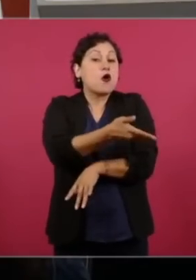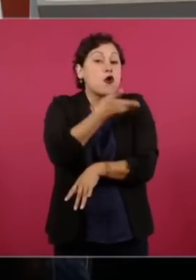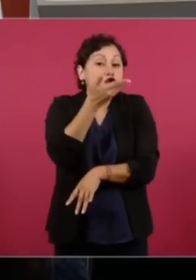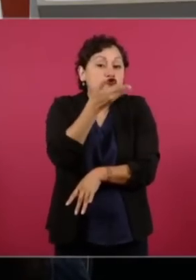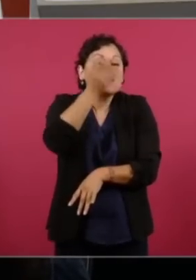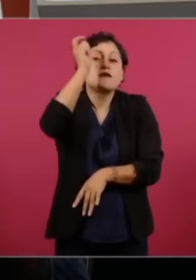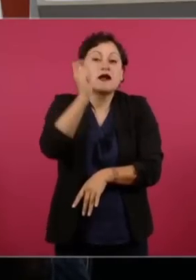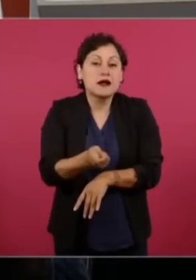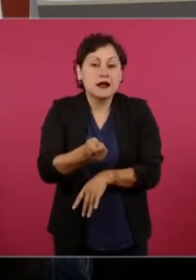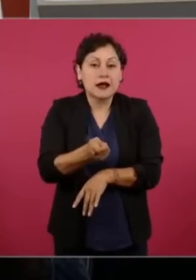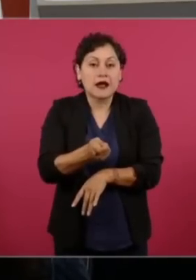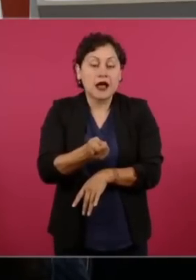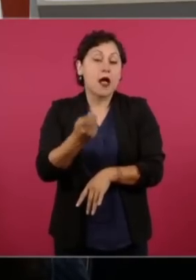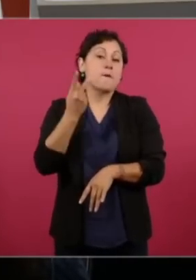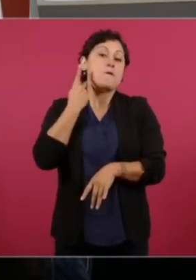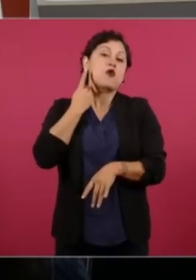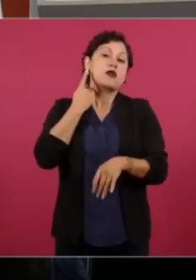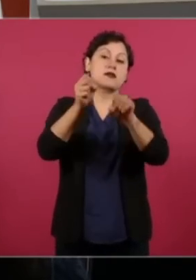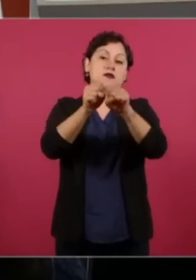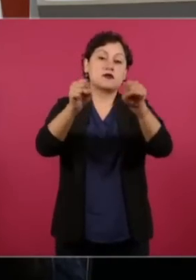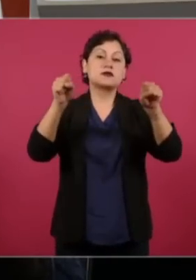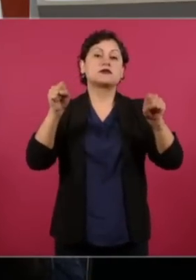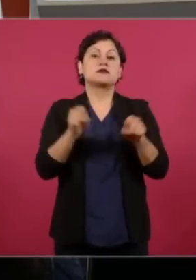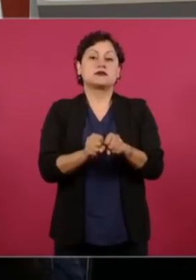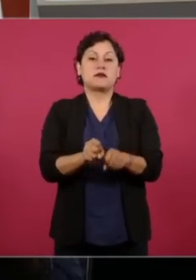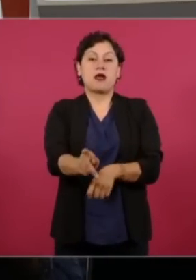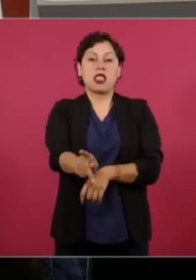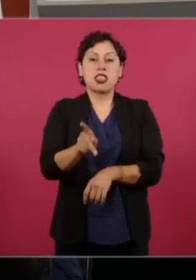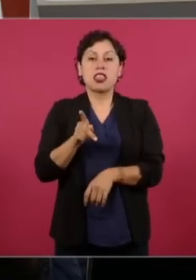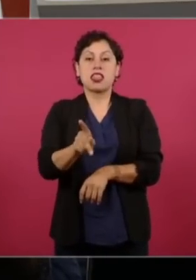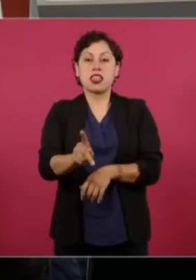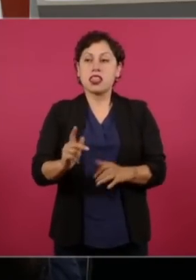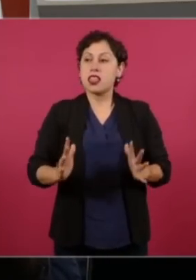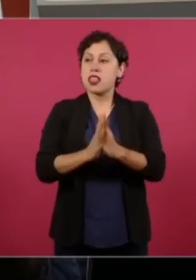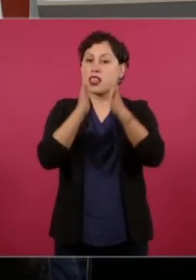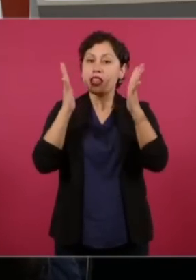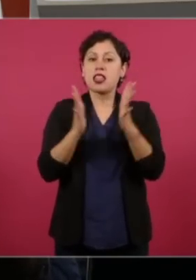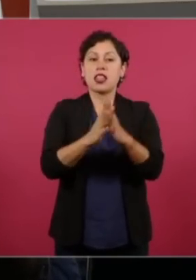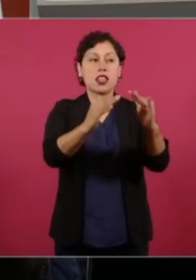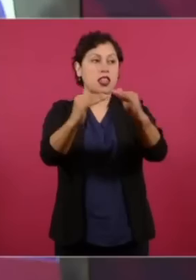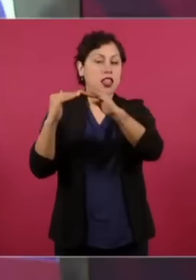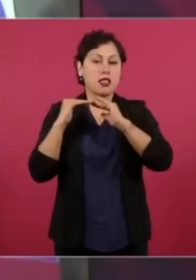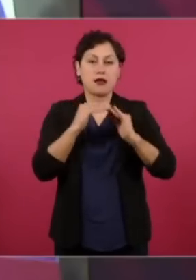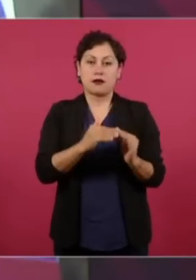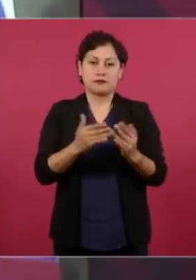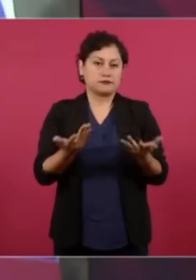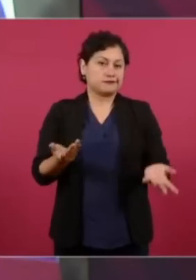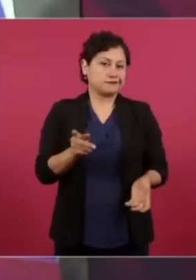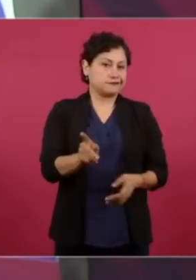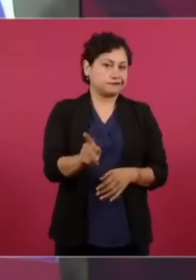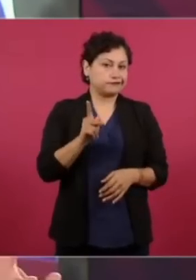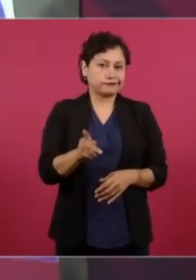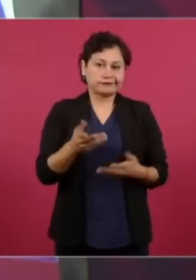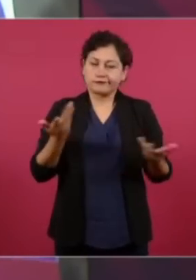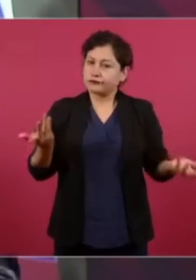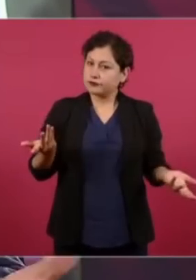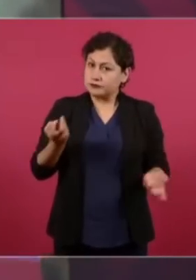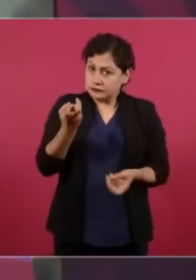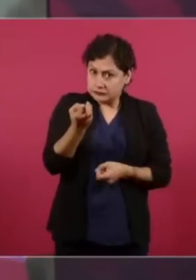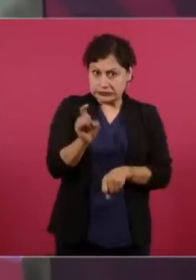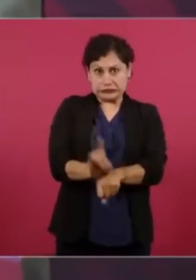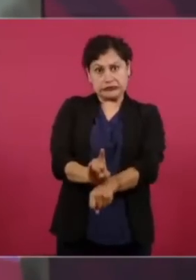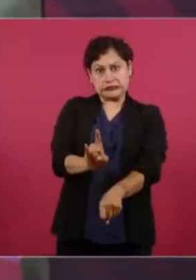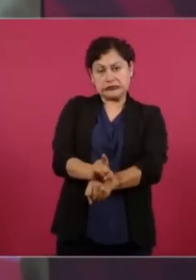tienen que modificar y la Suprema Corte no tiene nada que hacer ahí. Amigos, saca todo este tema